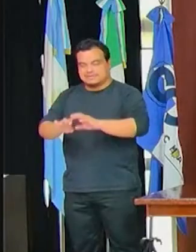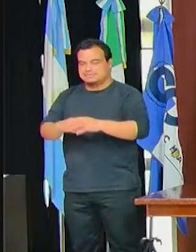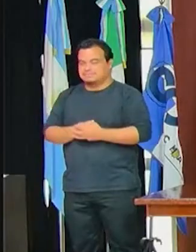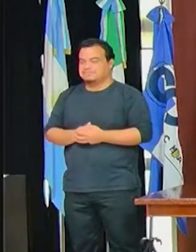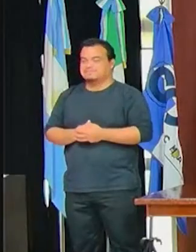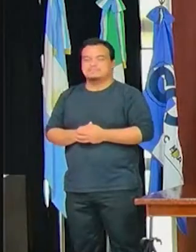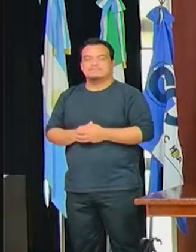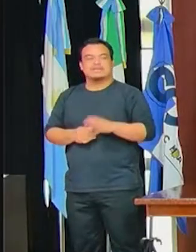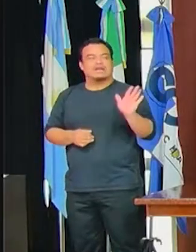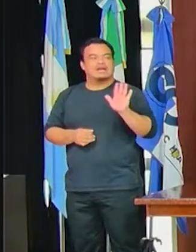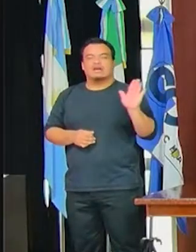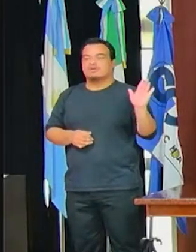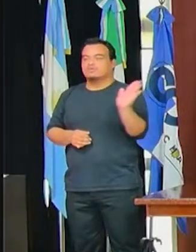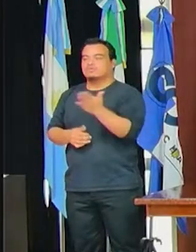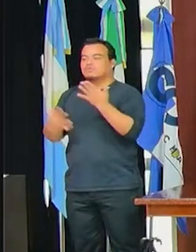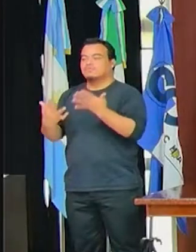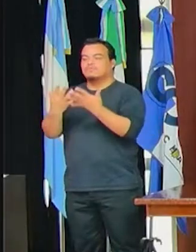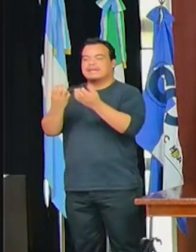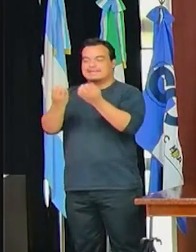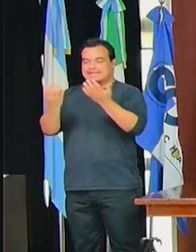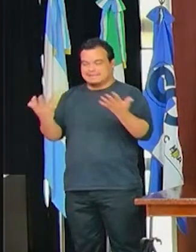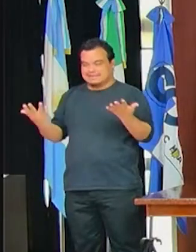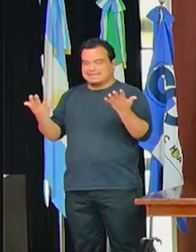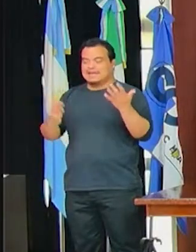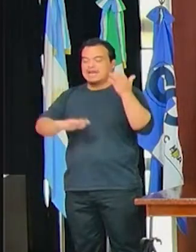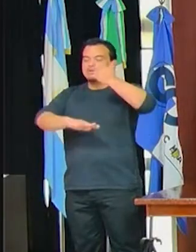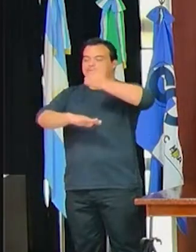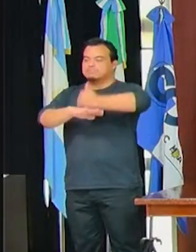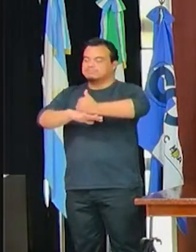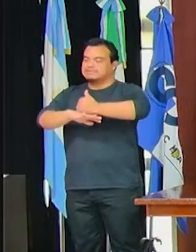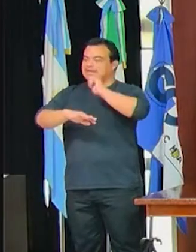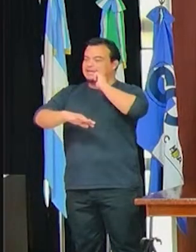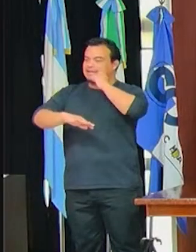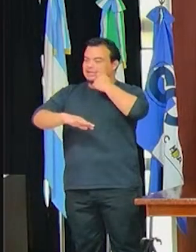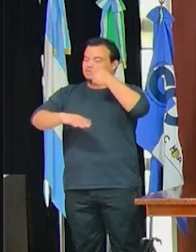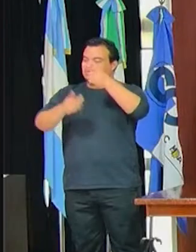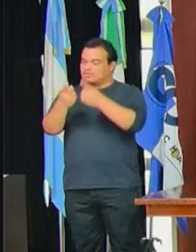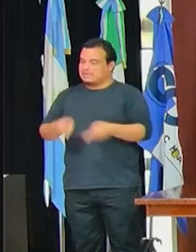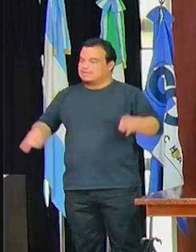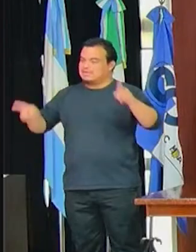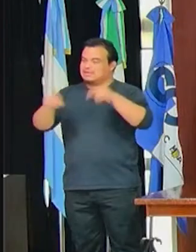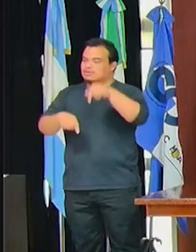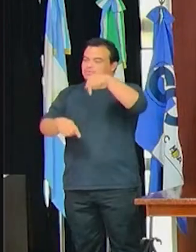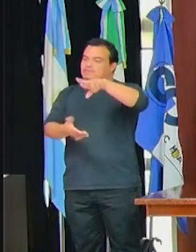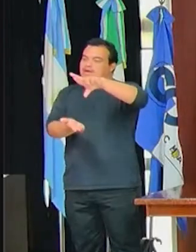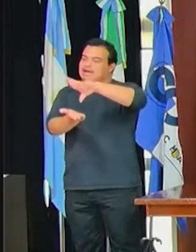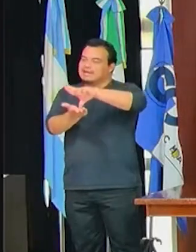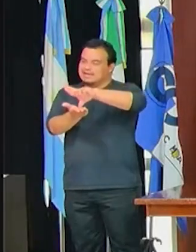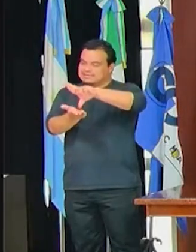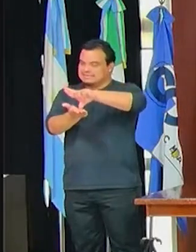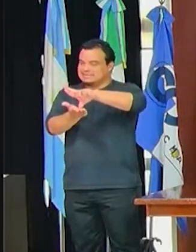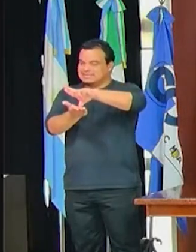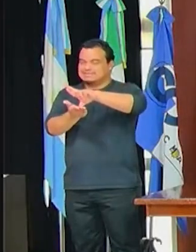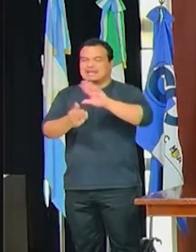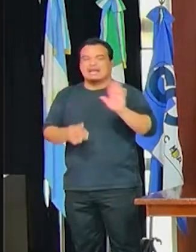Bueno, buenos días todavía. Qué lindo estar de vuelta después de muchos años acá en Resistencia y gracias a